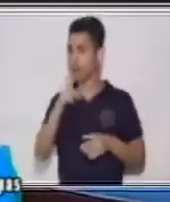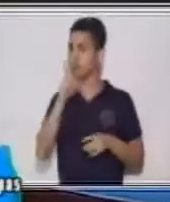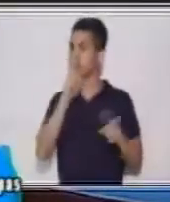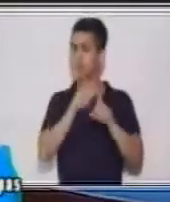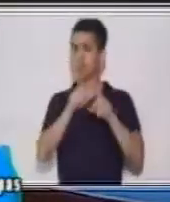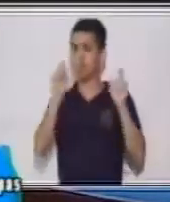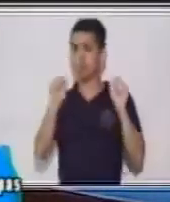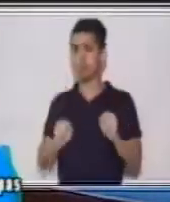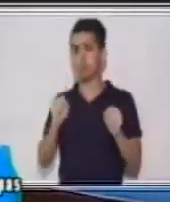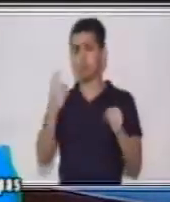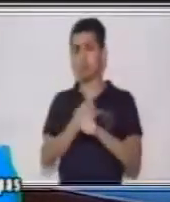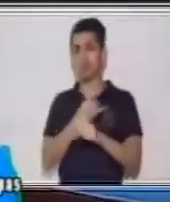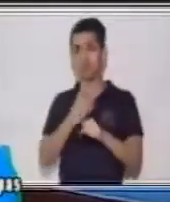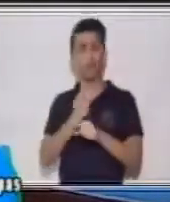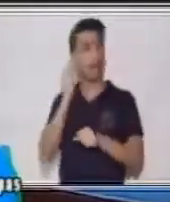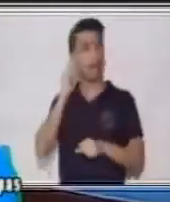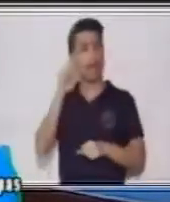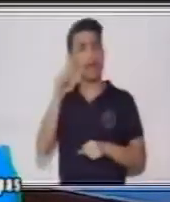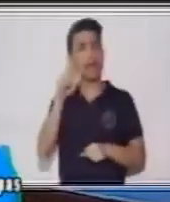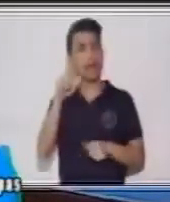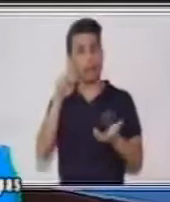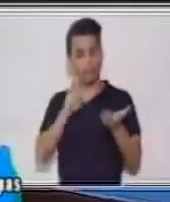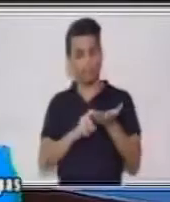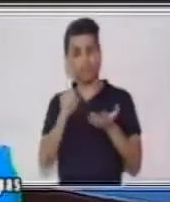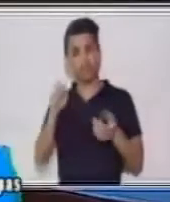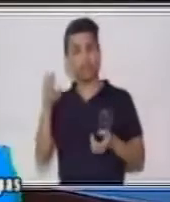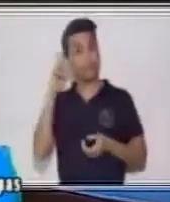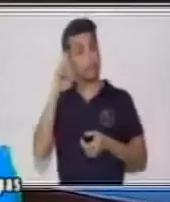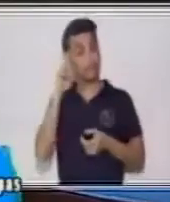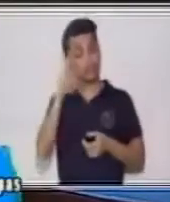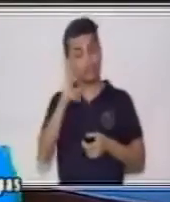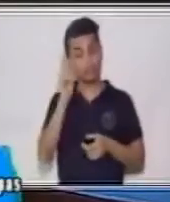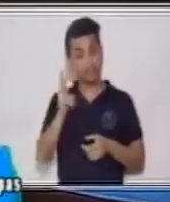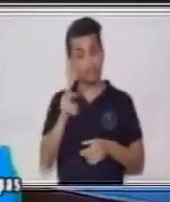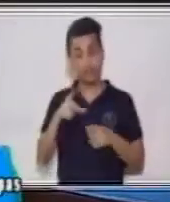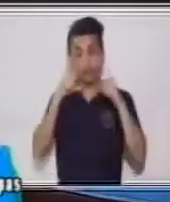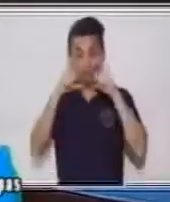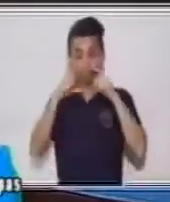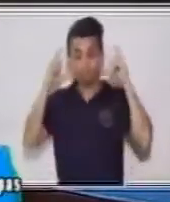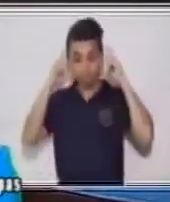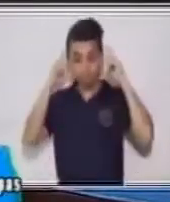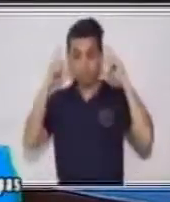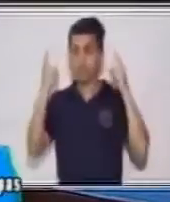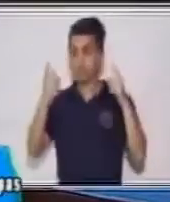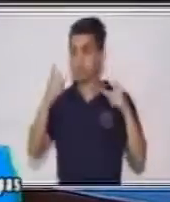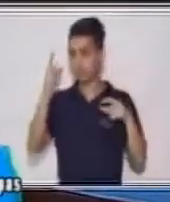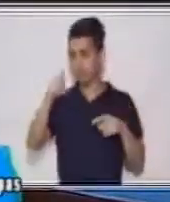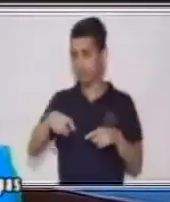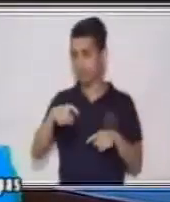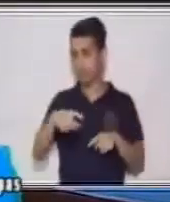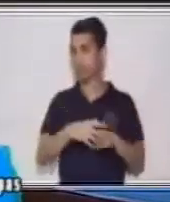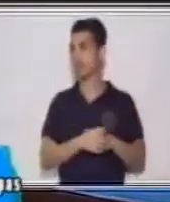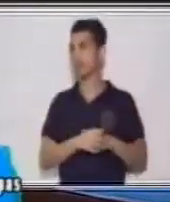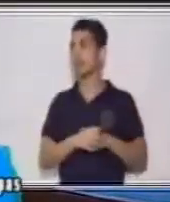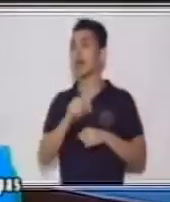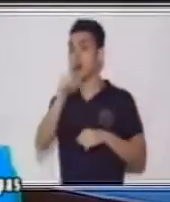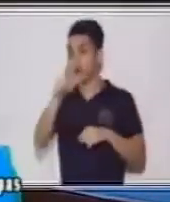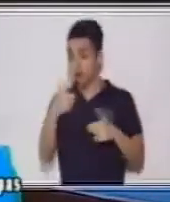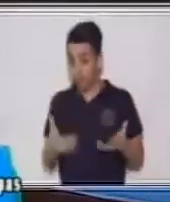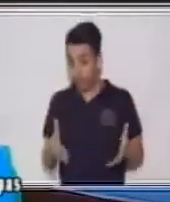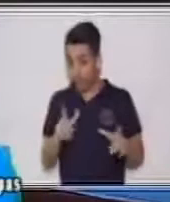gel antibacterial y recuerda siempre utilizar la mascarilla fuera de casa. ¿Estamos listos? ¿Tienes